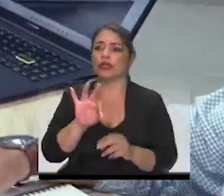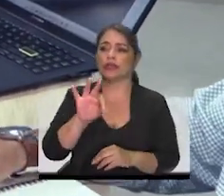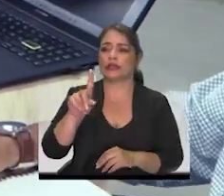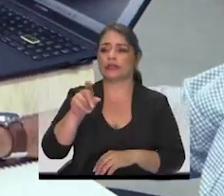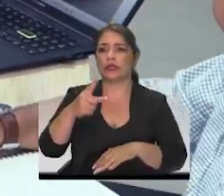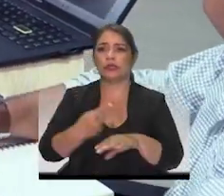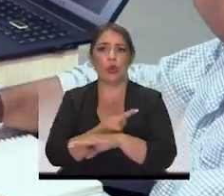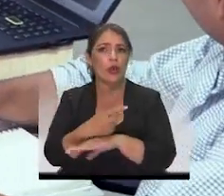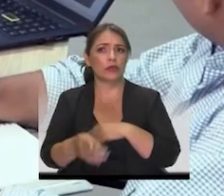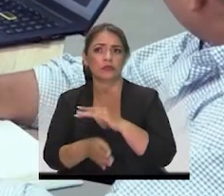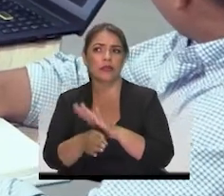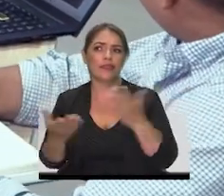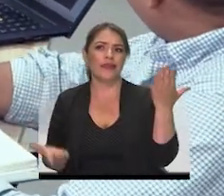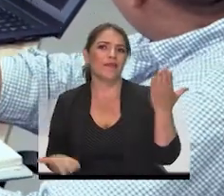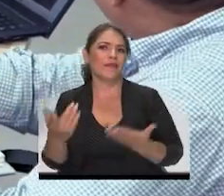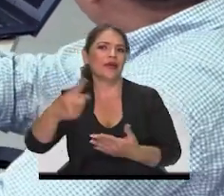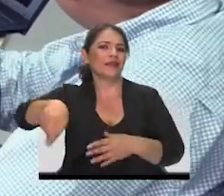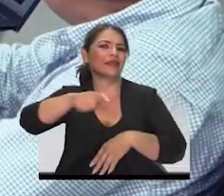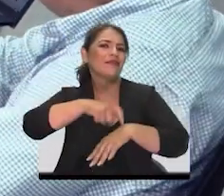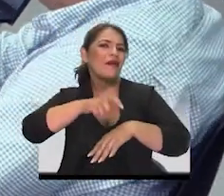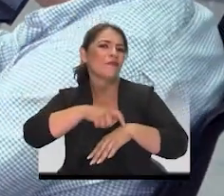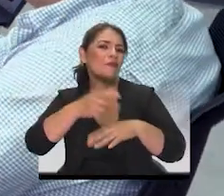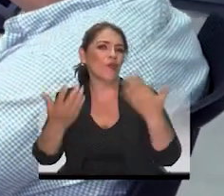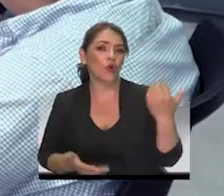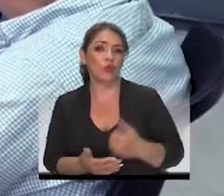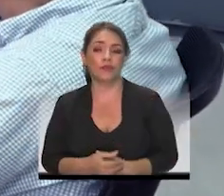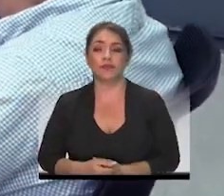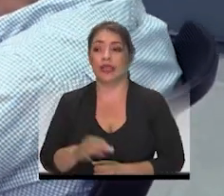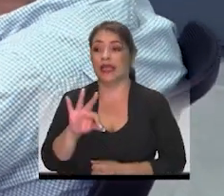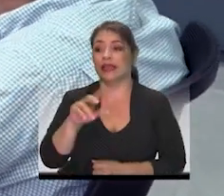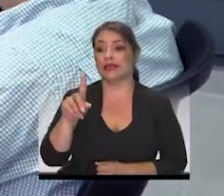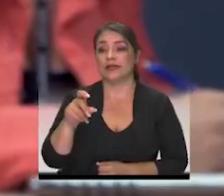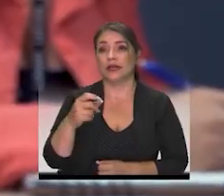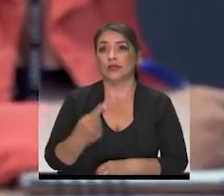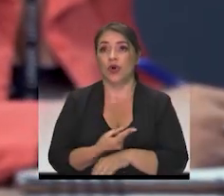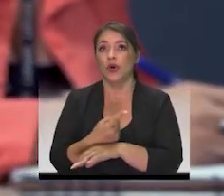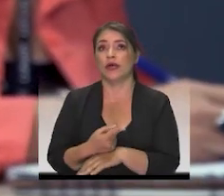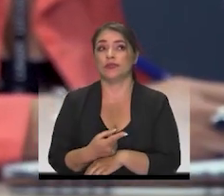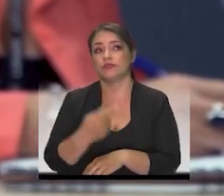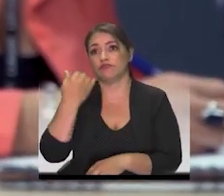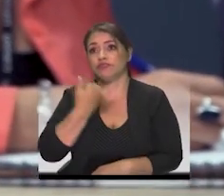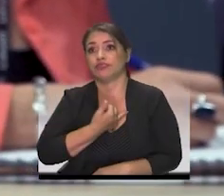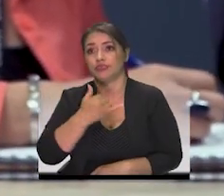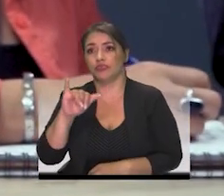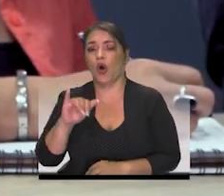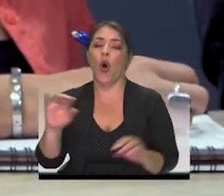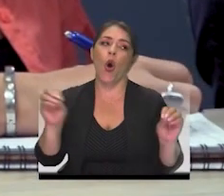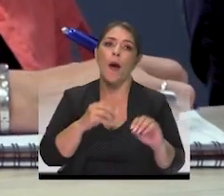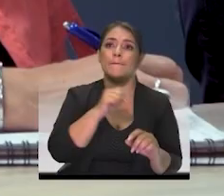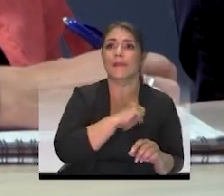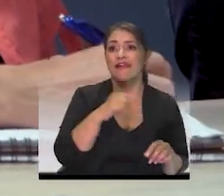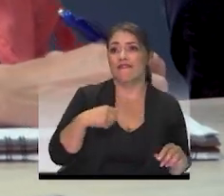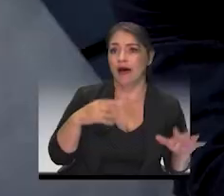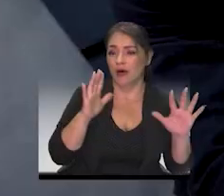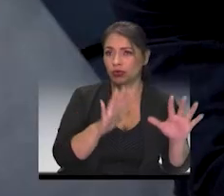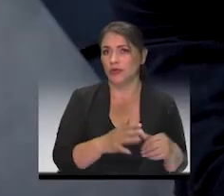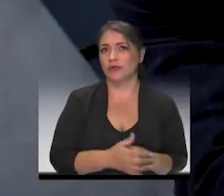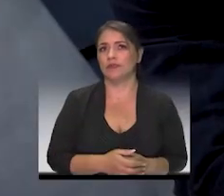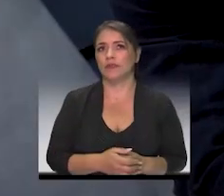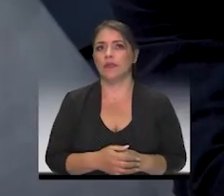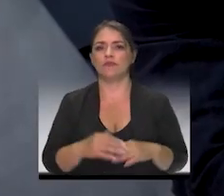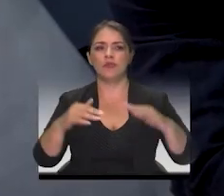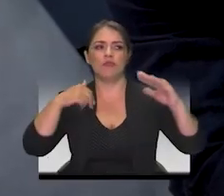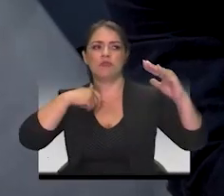horas continuas de autonomía. Y también podemos usar, en algunos casos privados, podemos usar sensores para